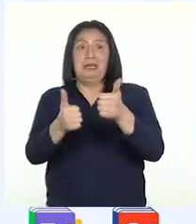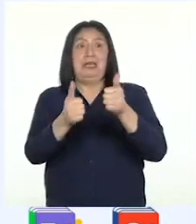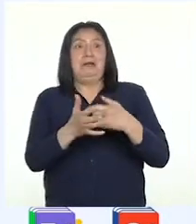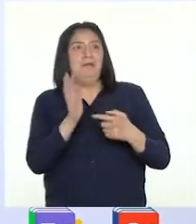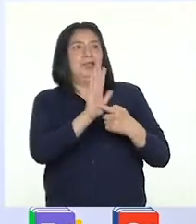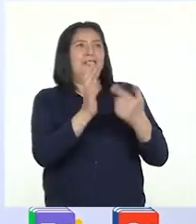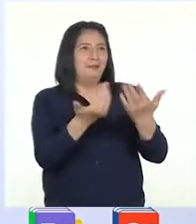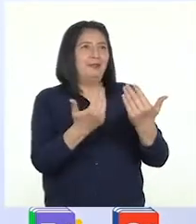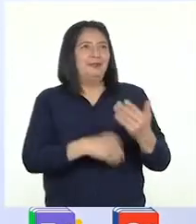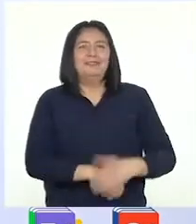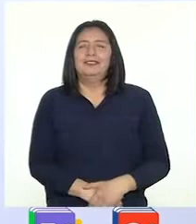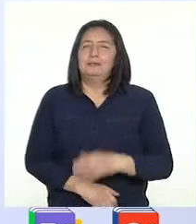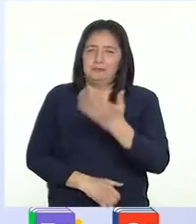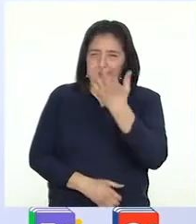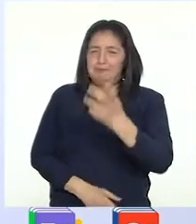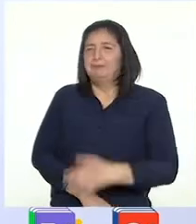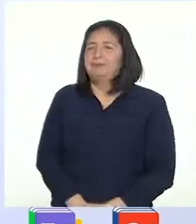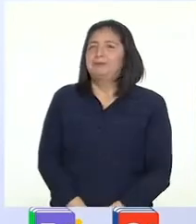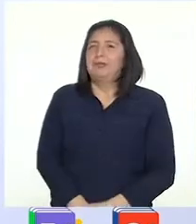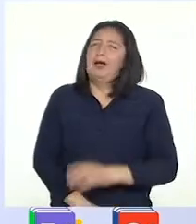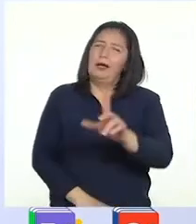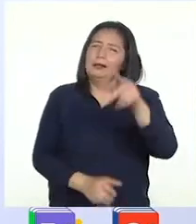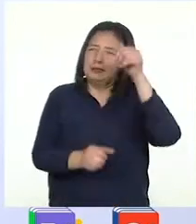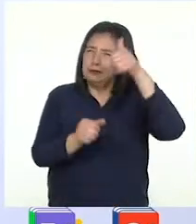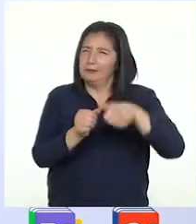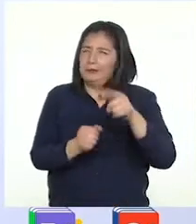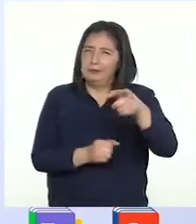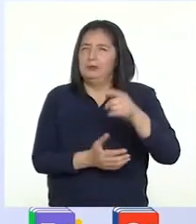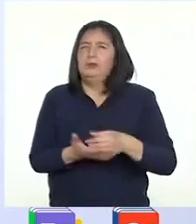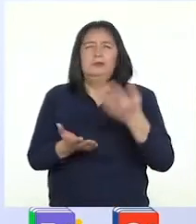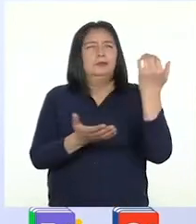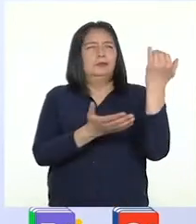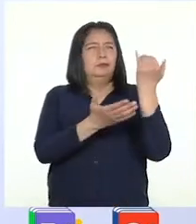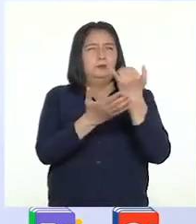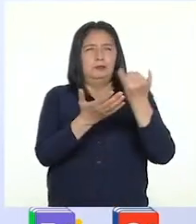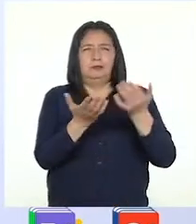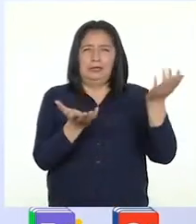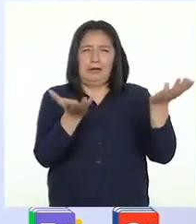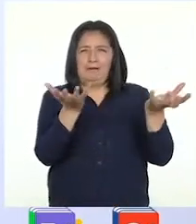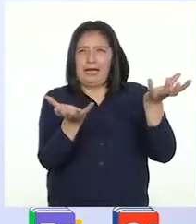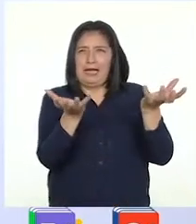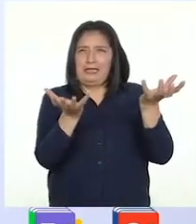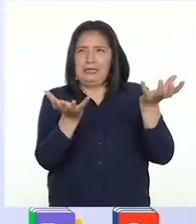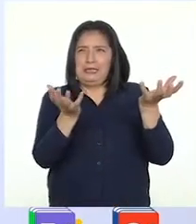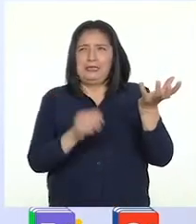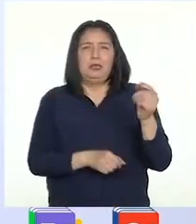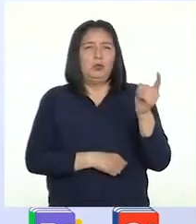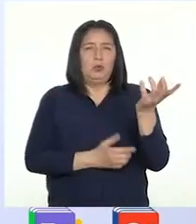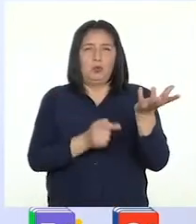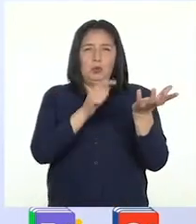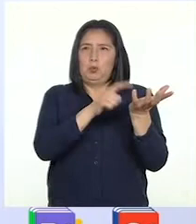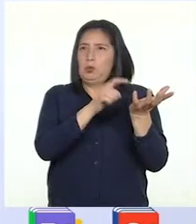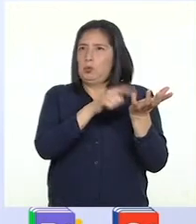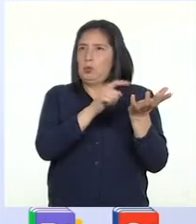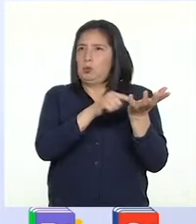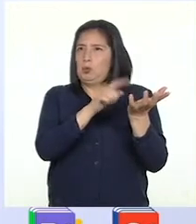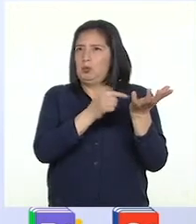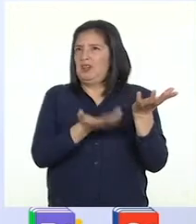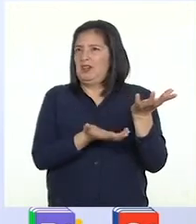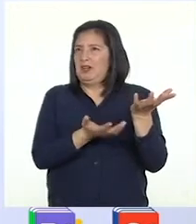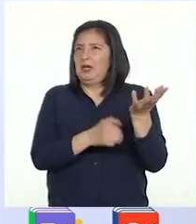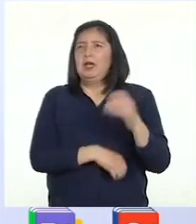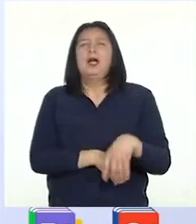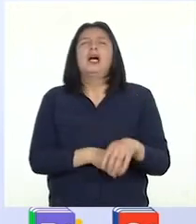Muéstreme, profesora. Aquí vamos. Recordemos lo que graficamos en la balanza. En una mano, el señor Esteban